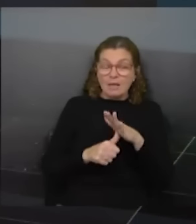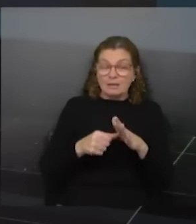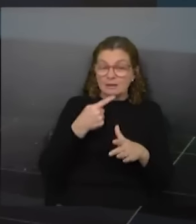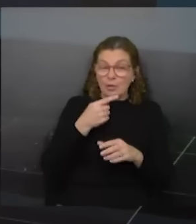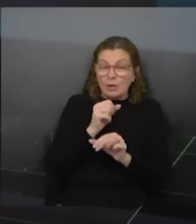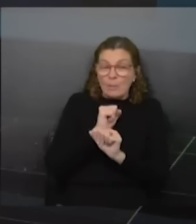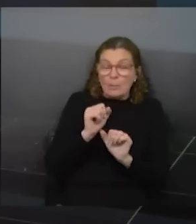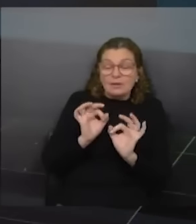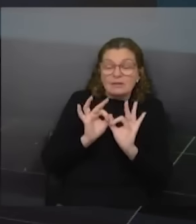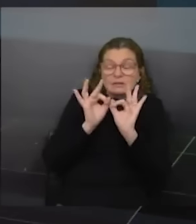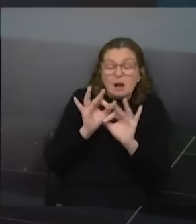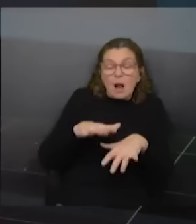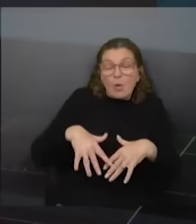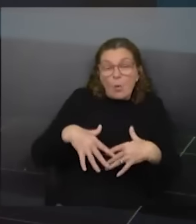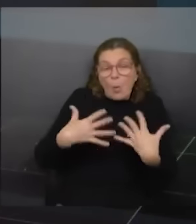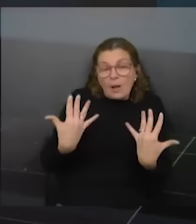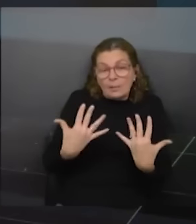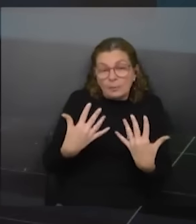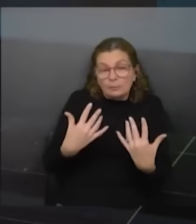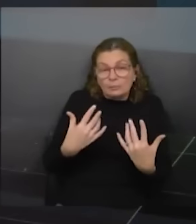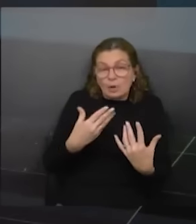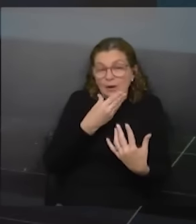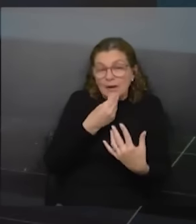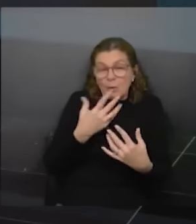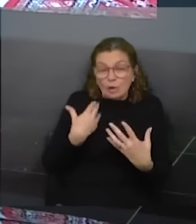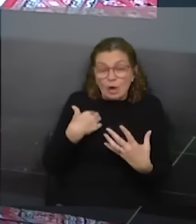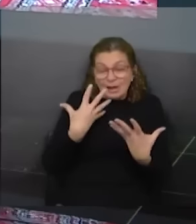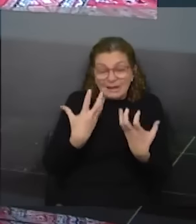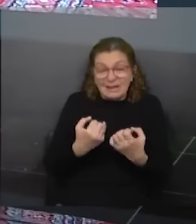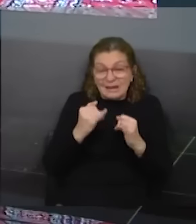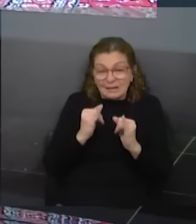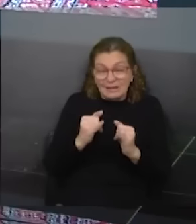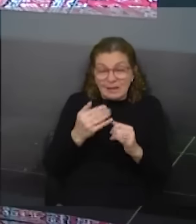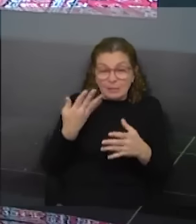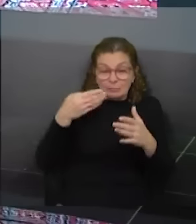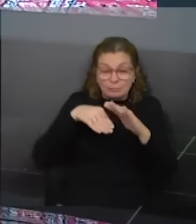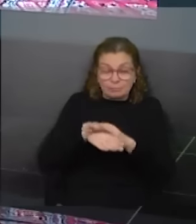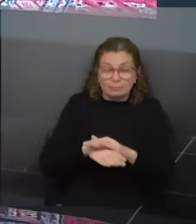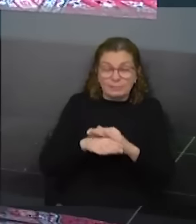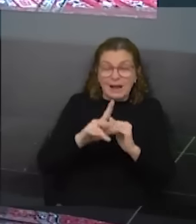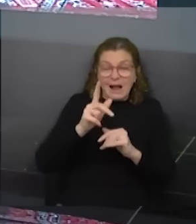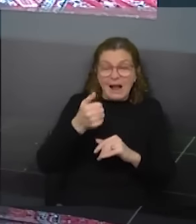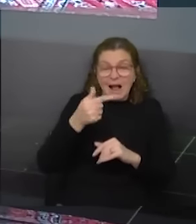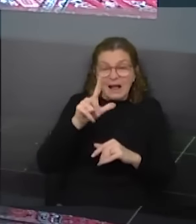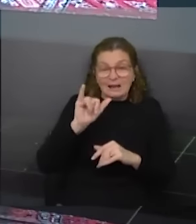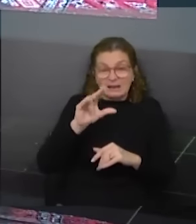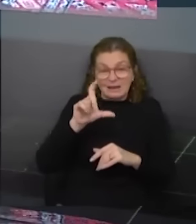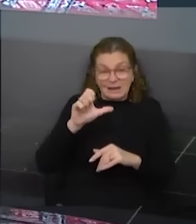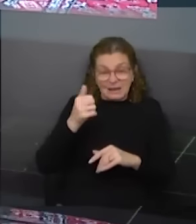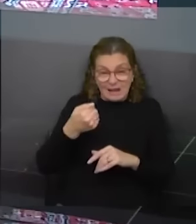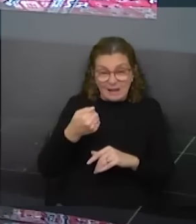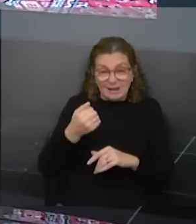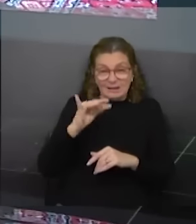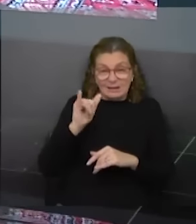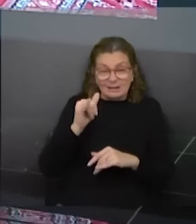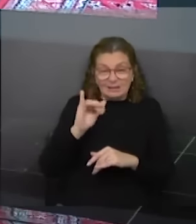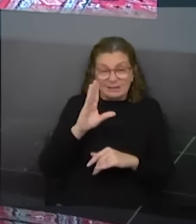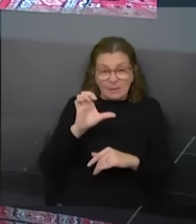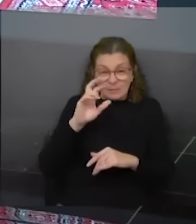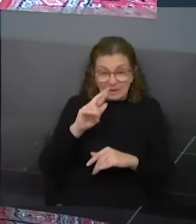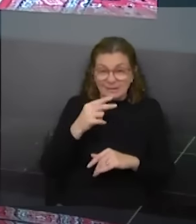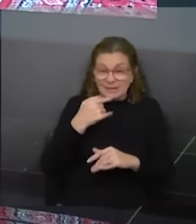puede llegar a cualquier punto de Israel cuando lo quiera y puede incluso invadir Galilea también le advirtió a chipre que si le presta sus